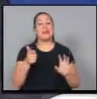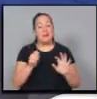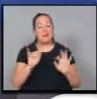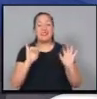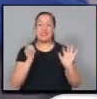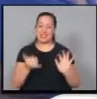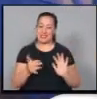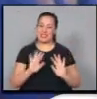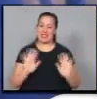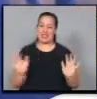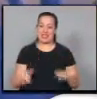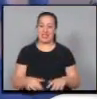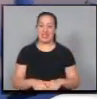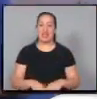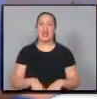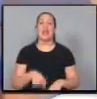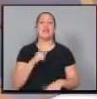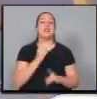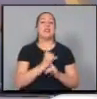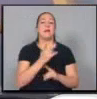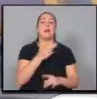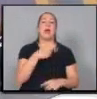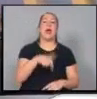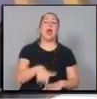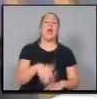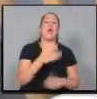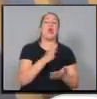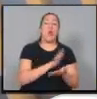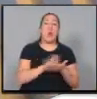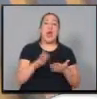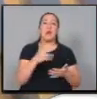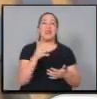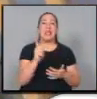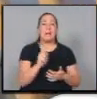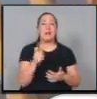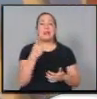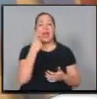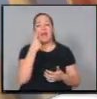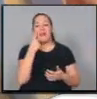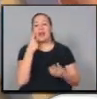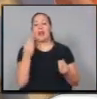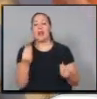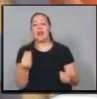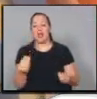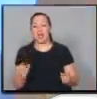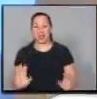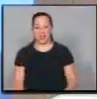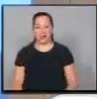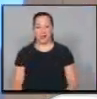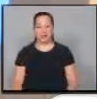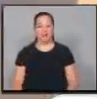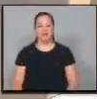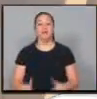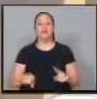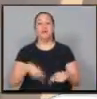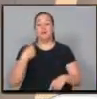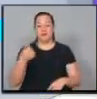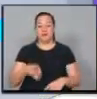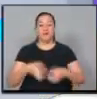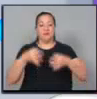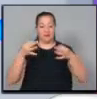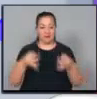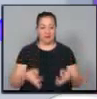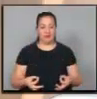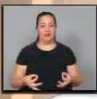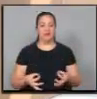Como los primeros tres meses tenés que ver qué onda. Y sí. Como cualquier pareja, los primeros tres meses hay que ver qué onda. Después se consolida, ¿viste?